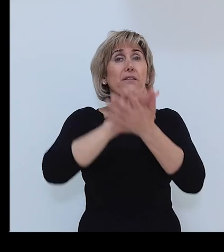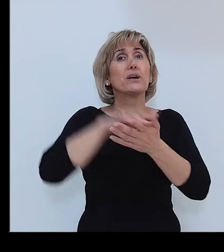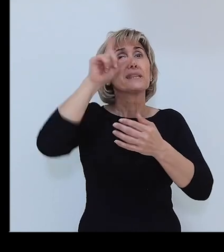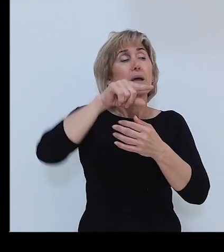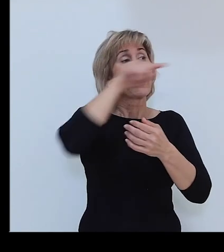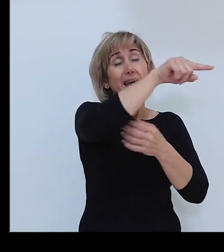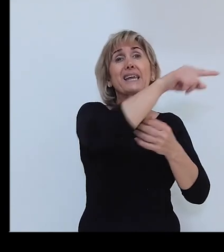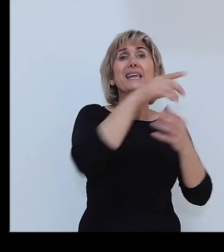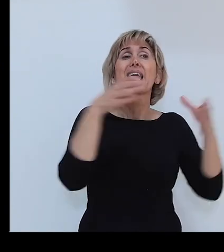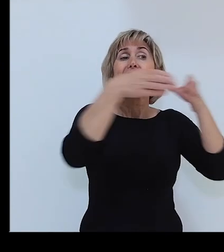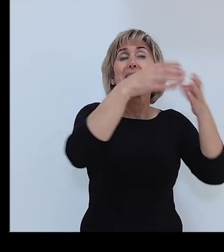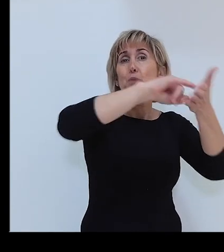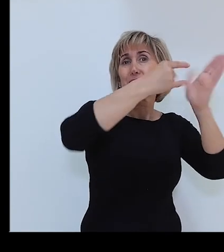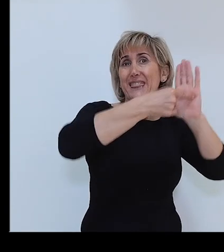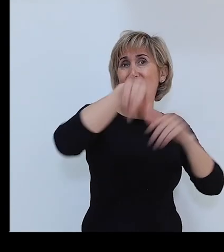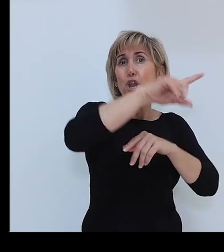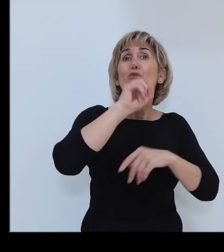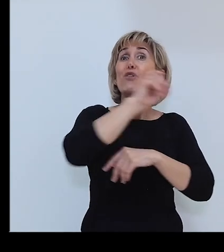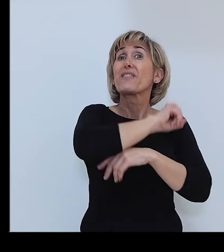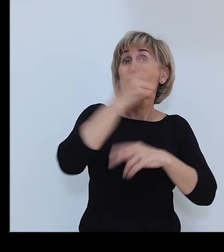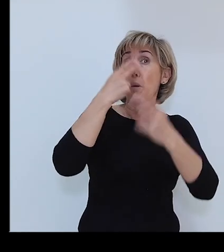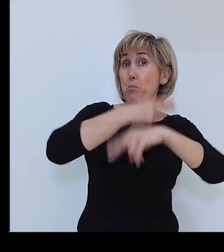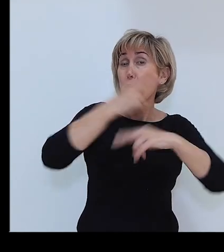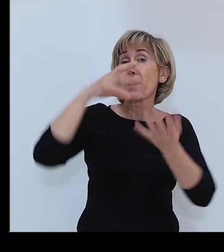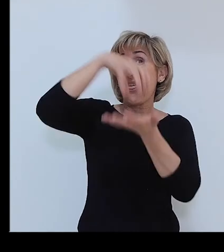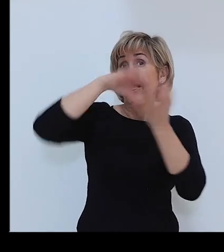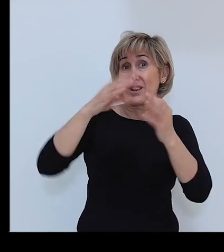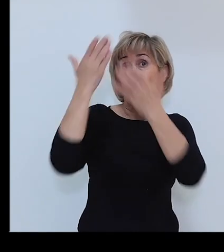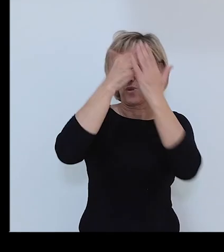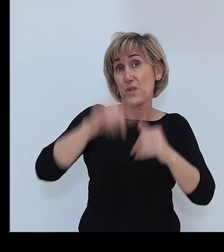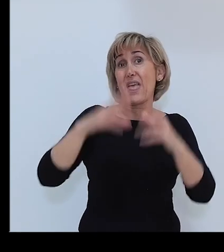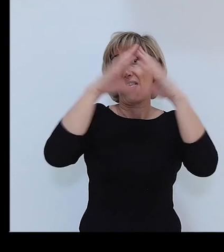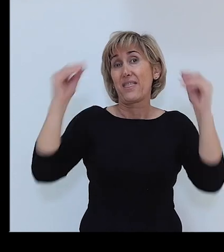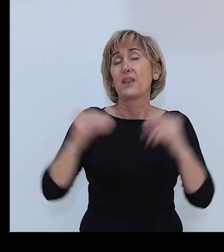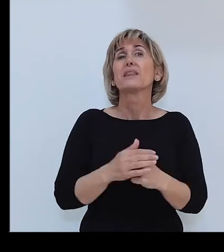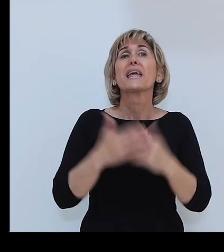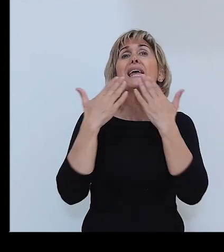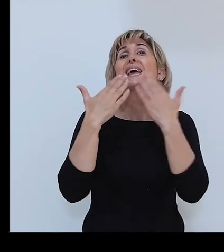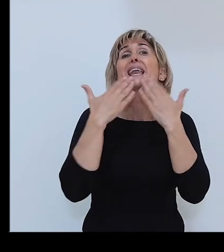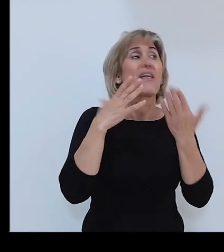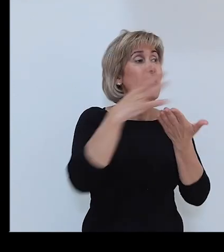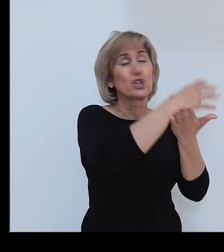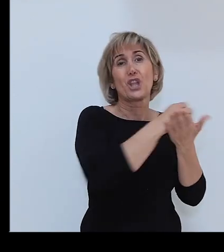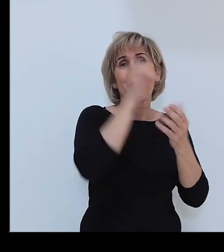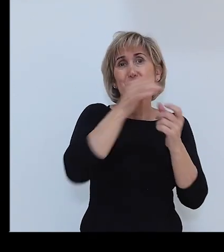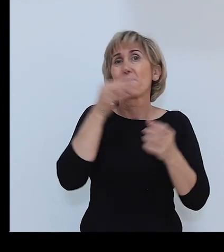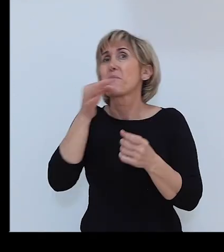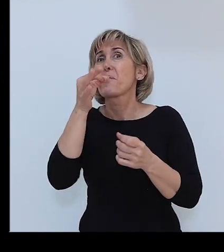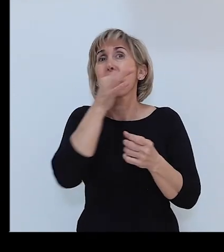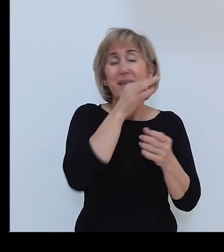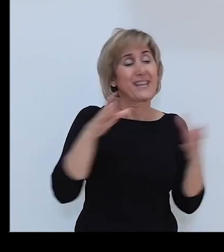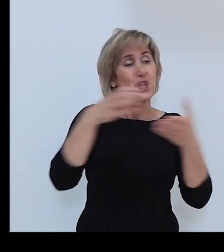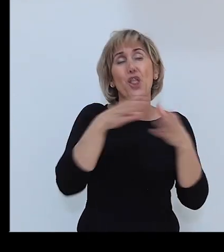al equipo que está aquí, María José Signando, María José Abad, y que está aquí el equipo técnico